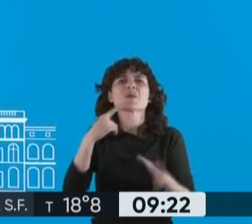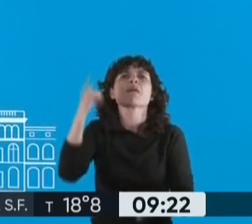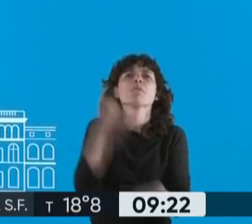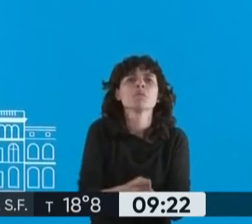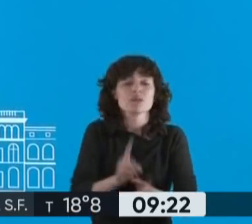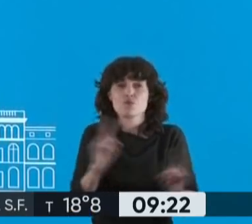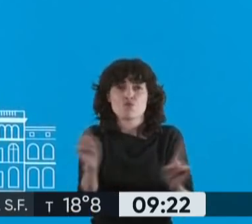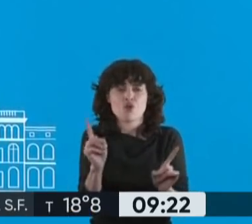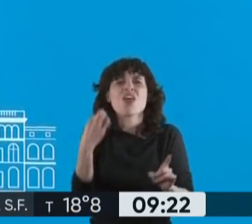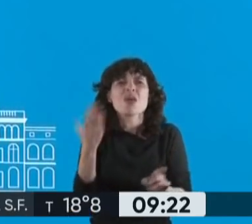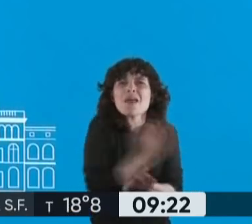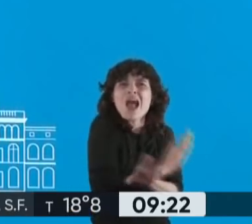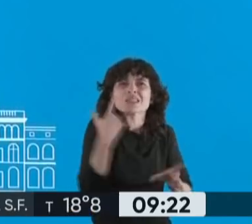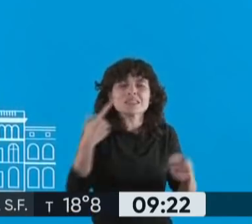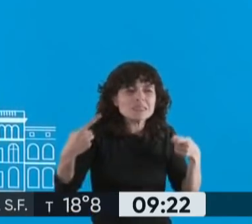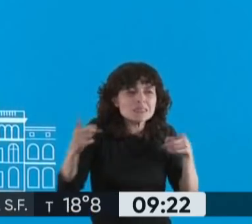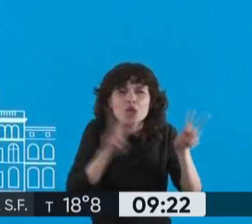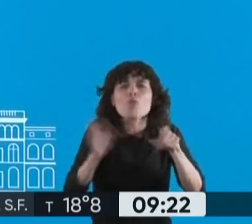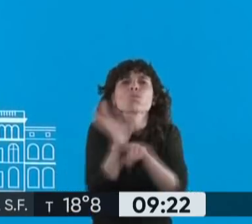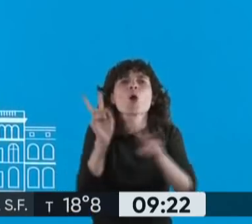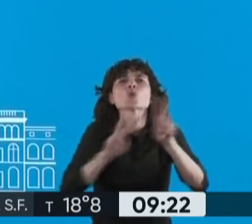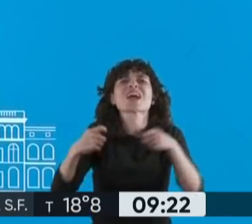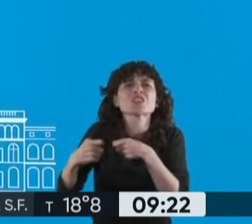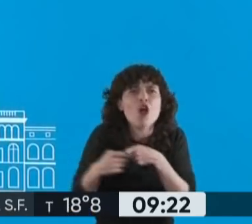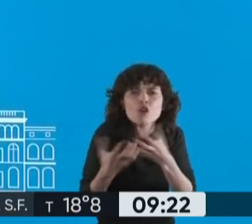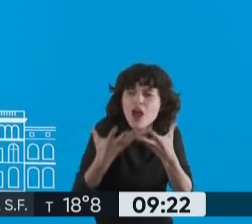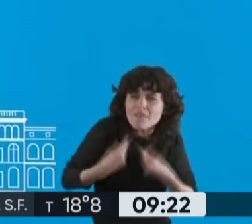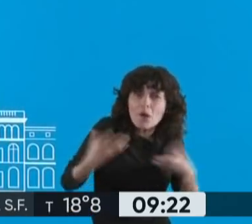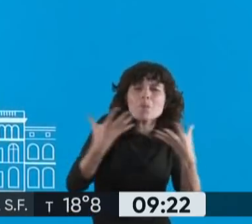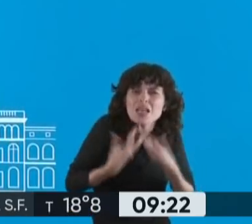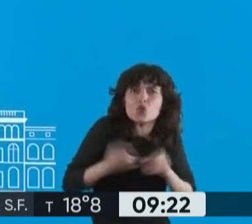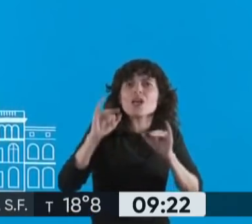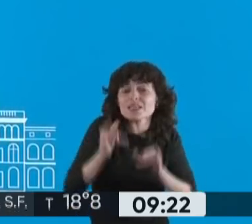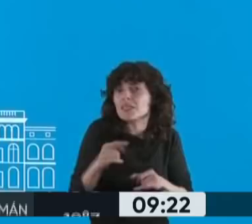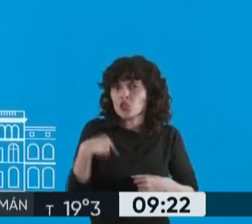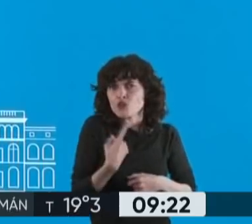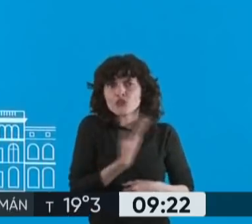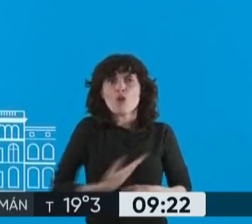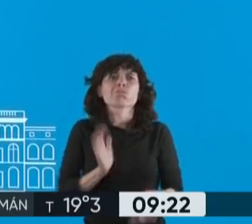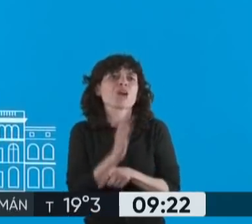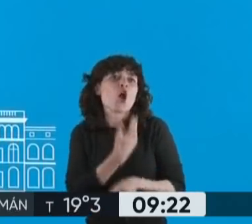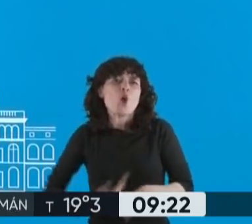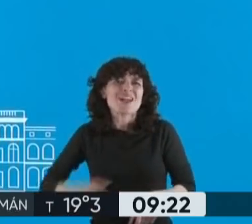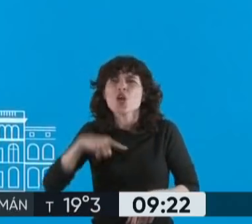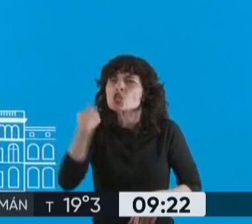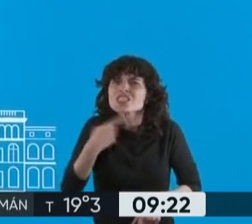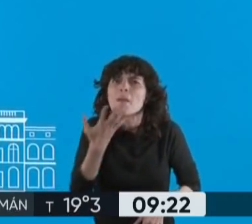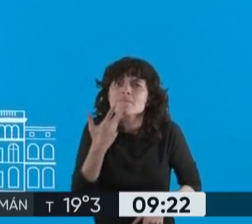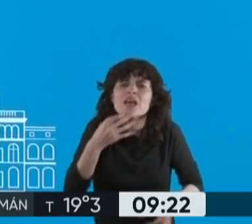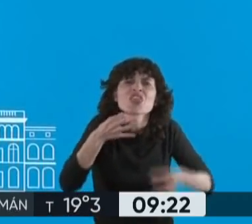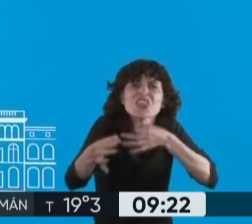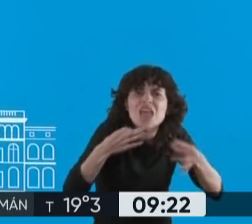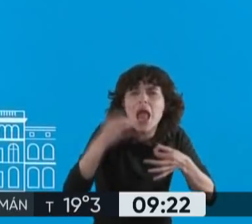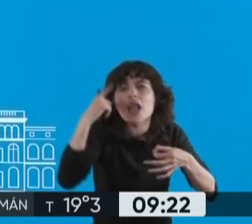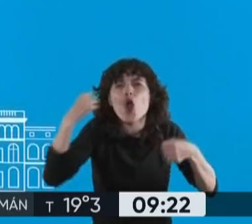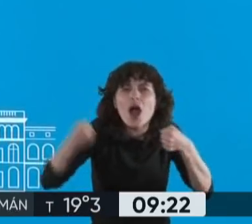diferentes fuerzas que componen el Parlamento. Siempre hemos estado dispuestos al diálogo y al consenso y nos parece que en un mundo en crisis como